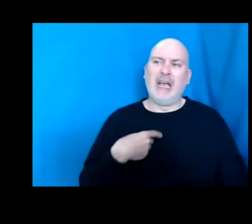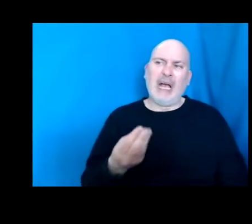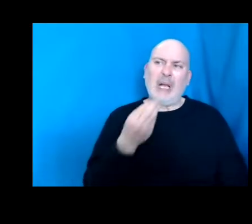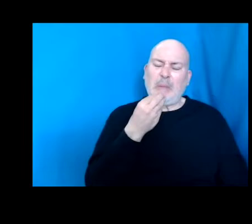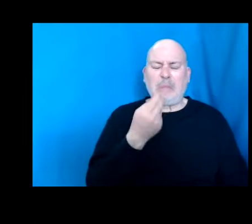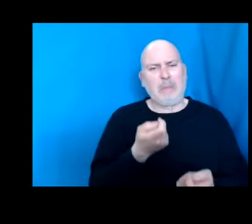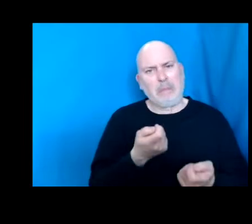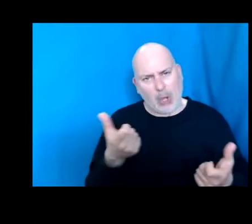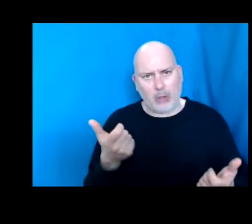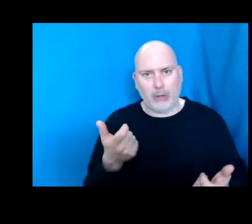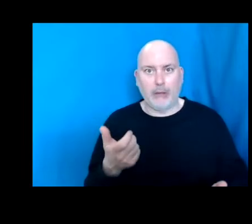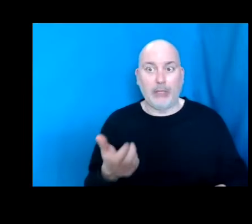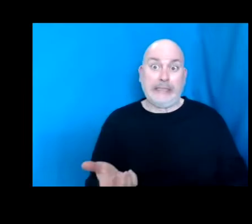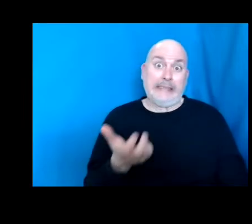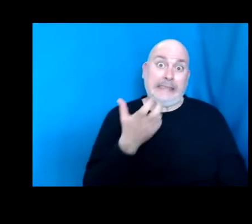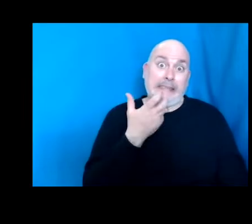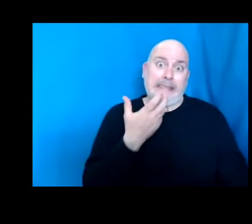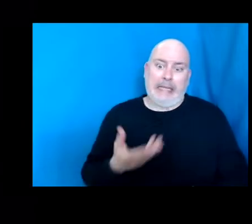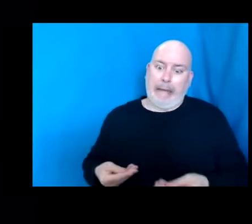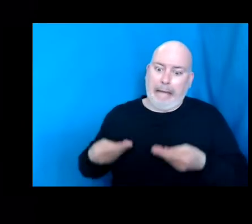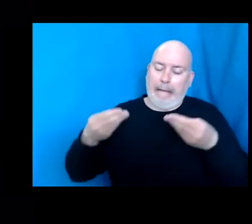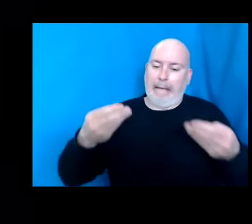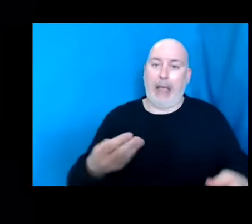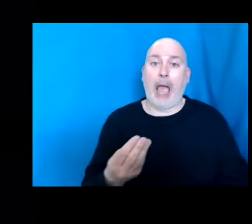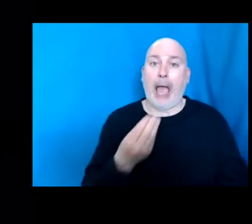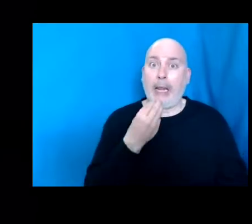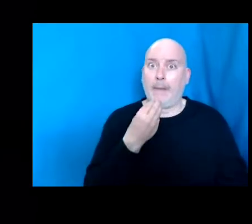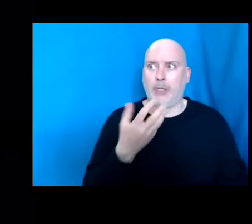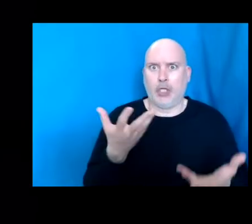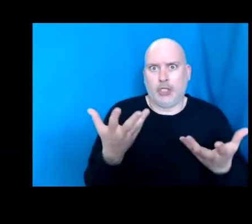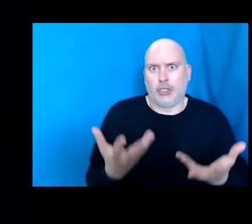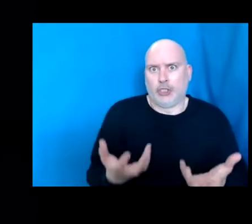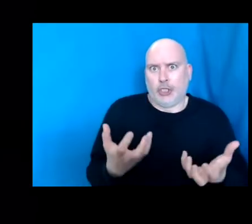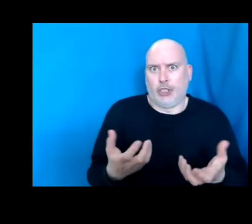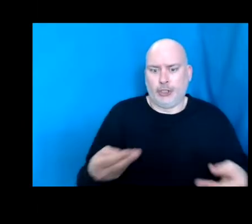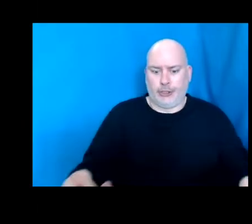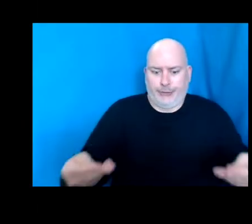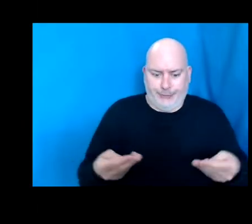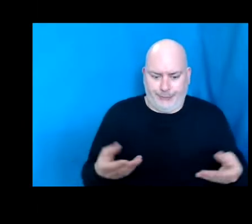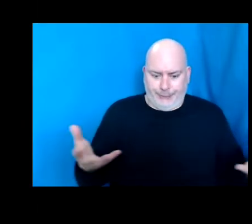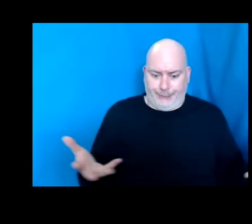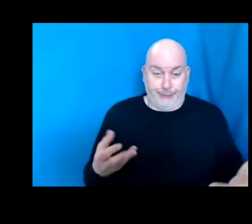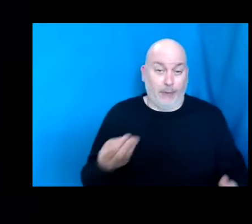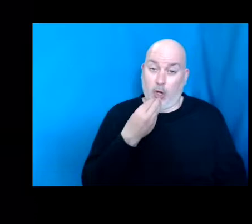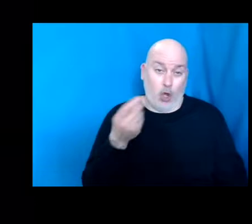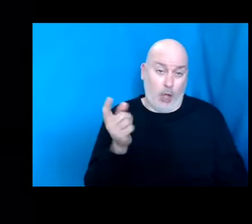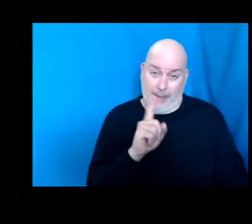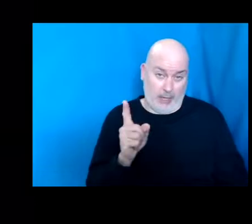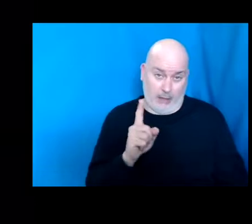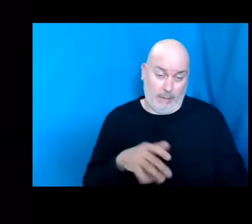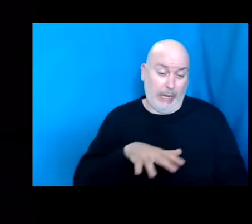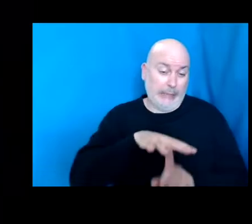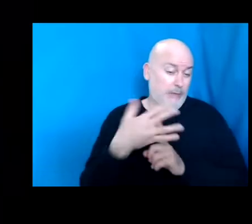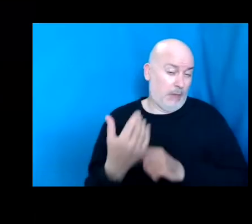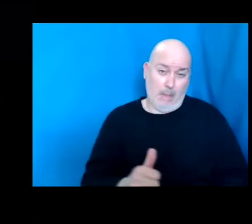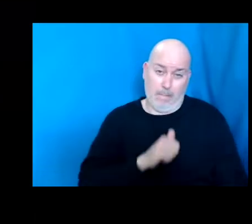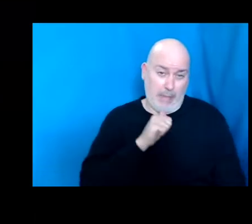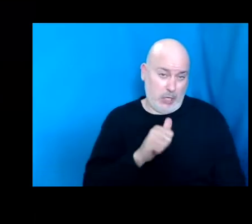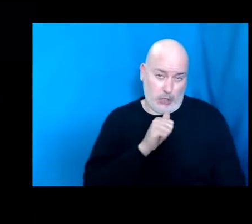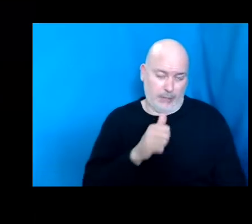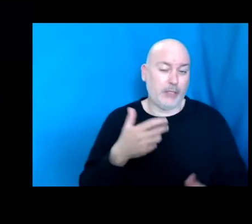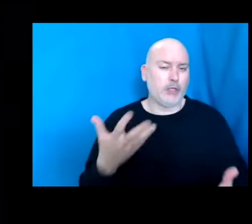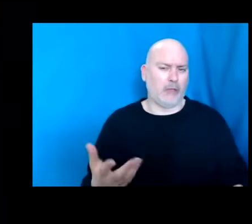comer. Si además ofrecemos estos alimentos poco apetentes, todavía vamos a empeorar la situación. Por lo